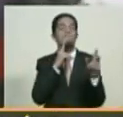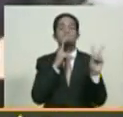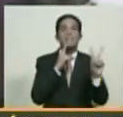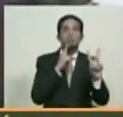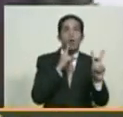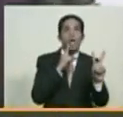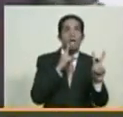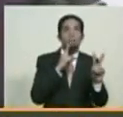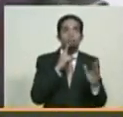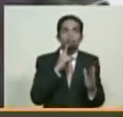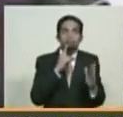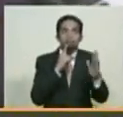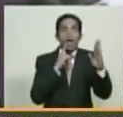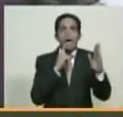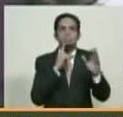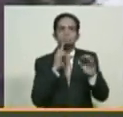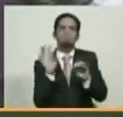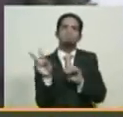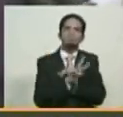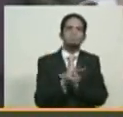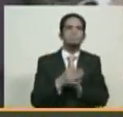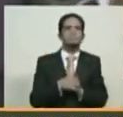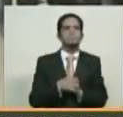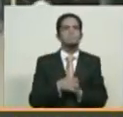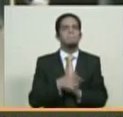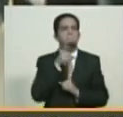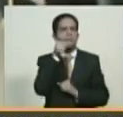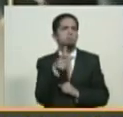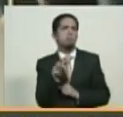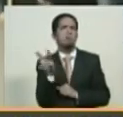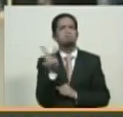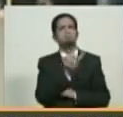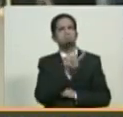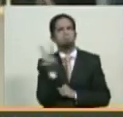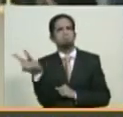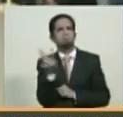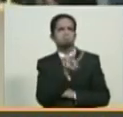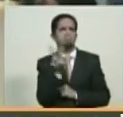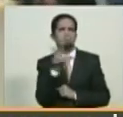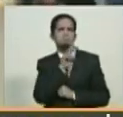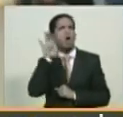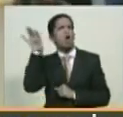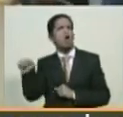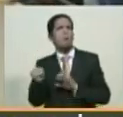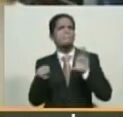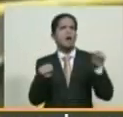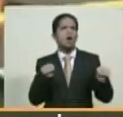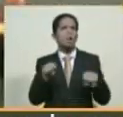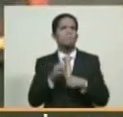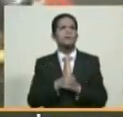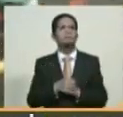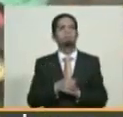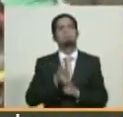lado. Tenemos gente que cruza todos los días simplemente para hacer compras, hay gente